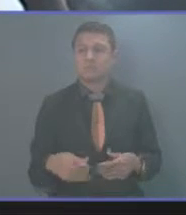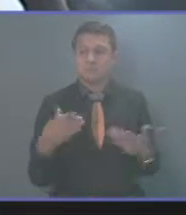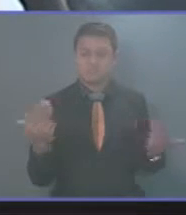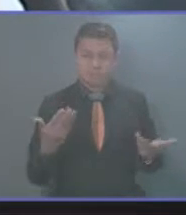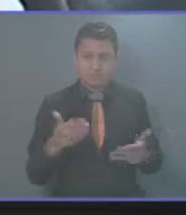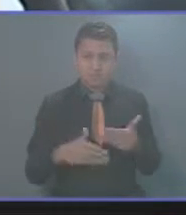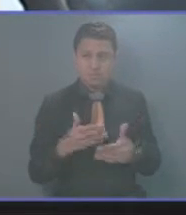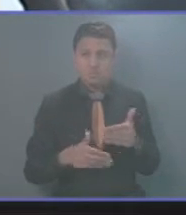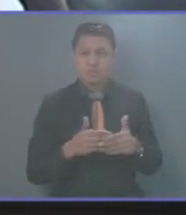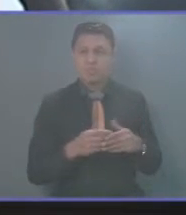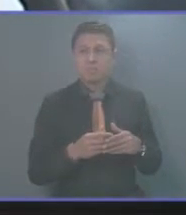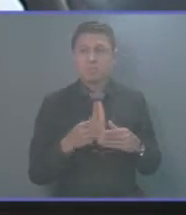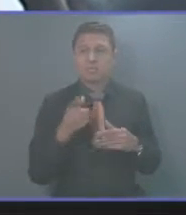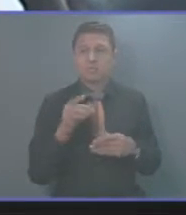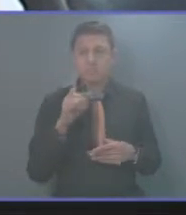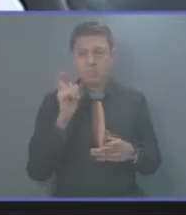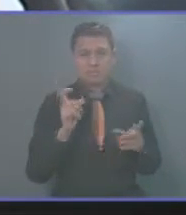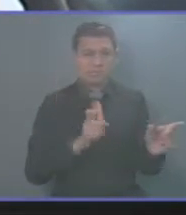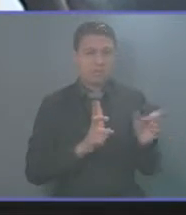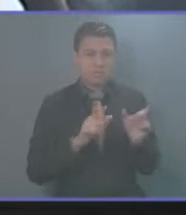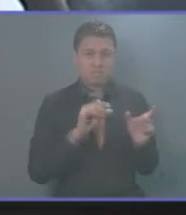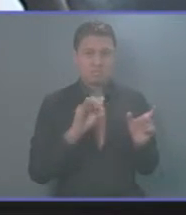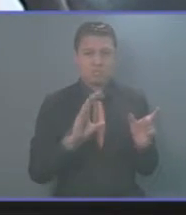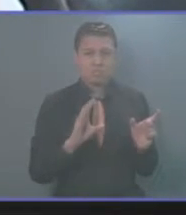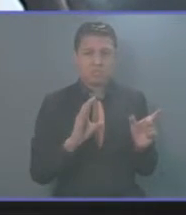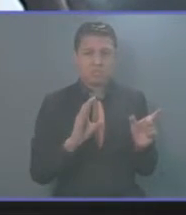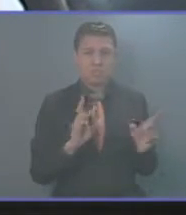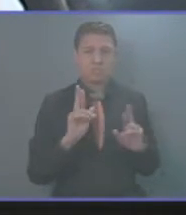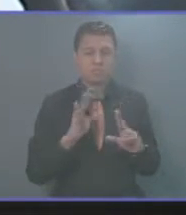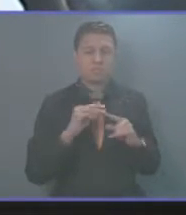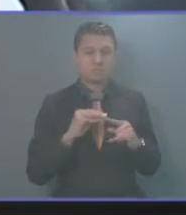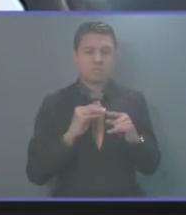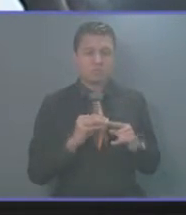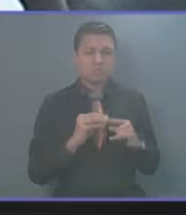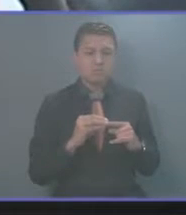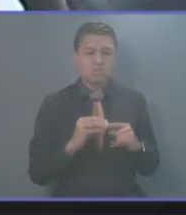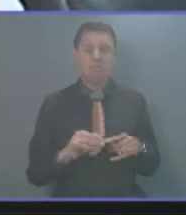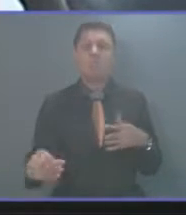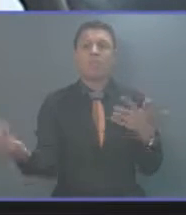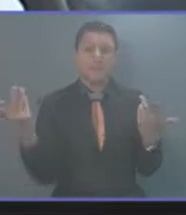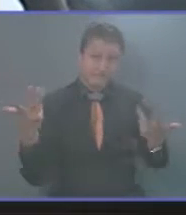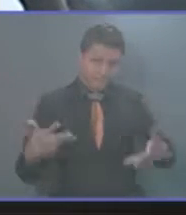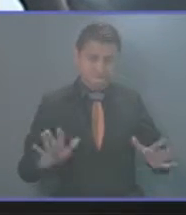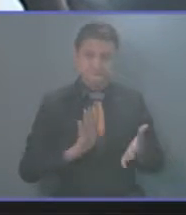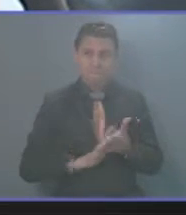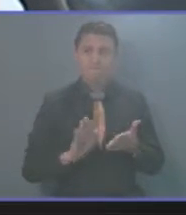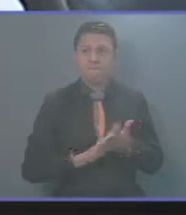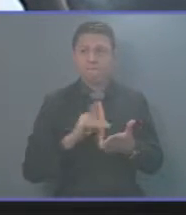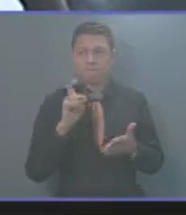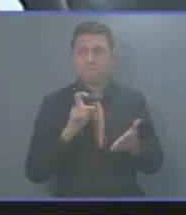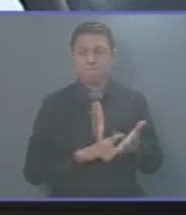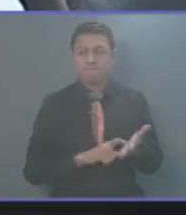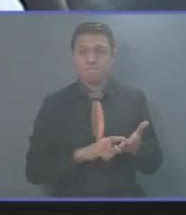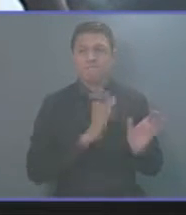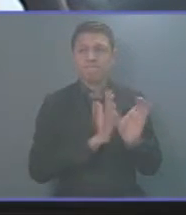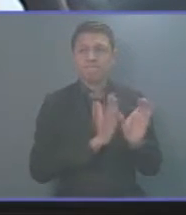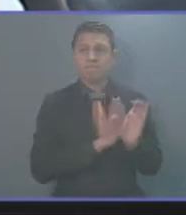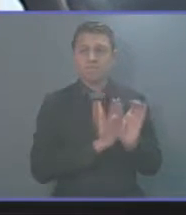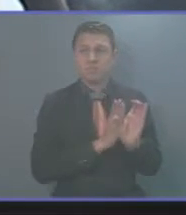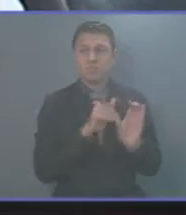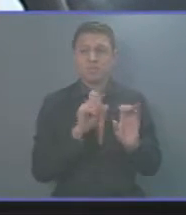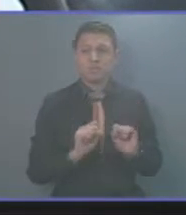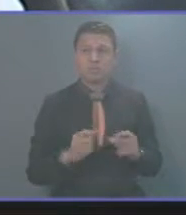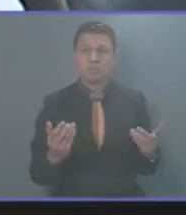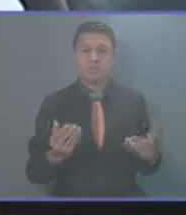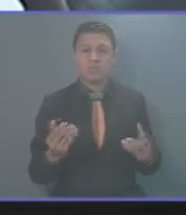trámite para la obtención de licencias de conducir y especialmente para que una vez se ha cancelado el examen psicológico ésta